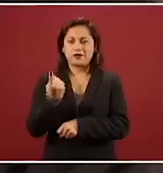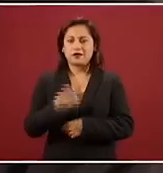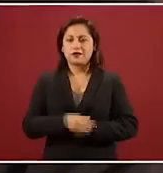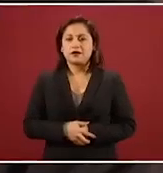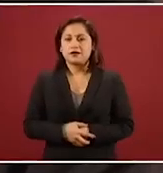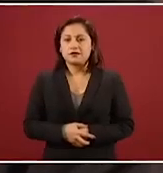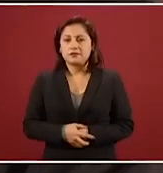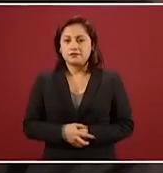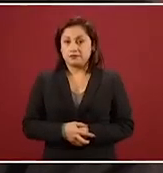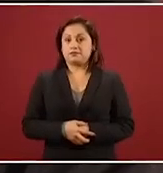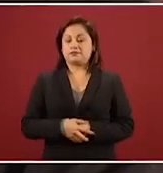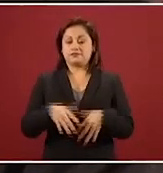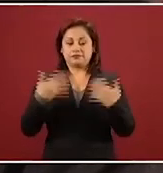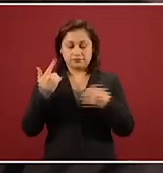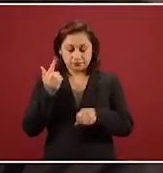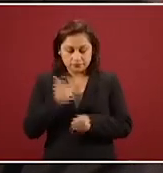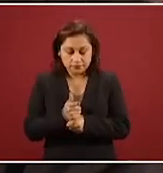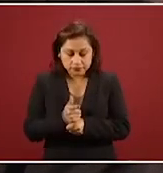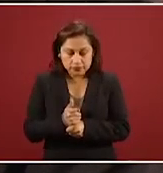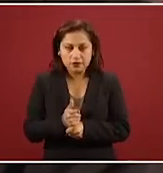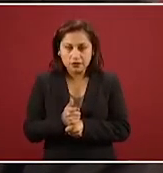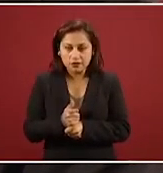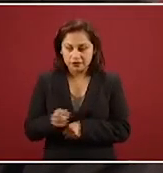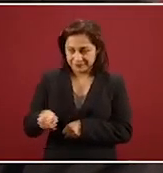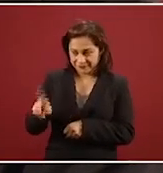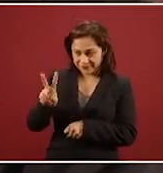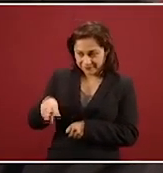Es interesante, ¿verdad? Saber